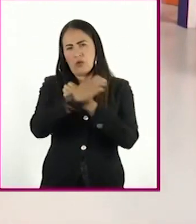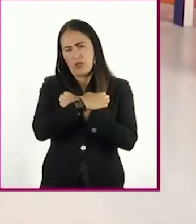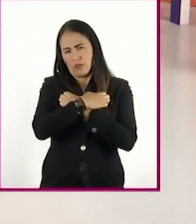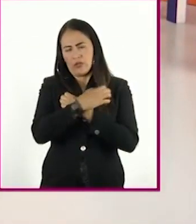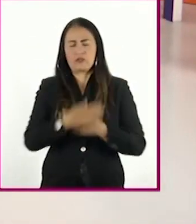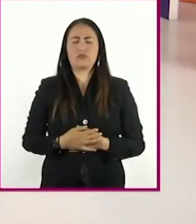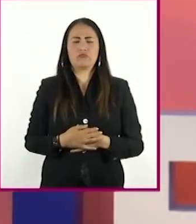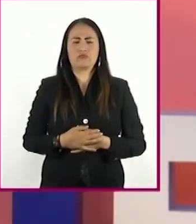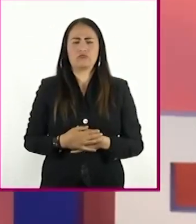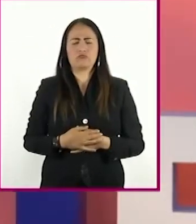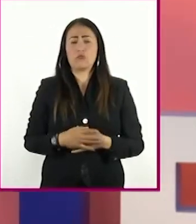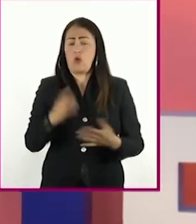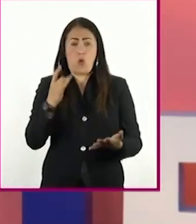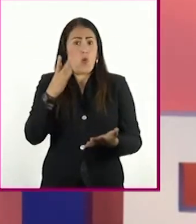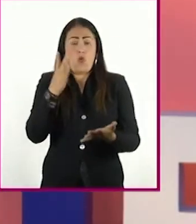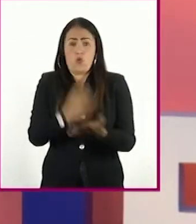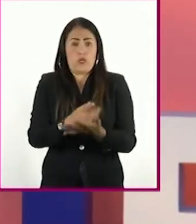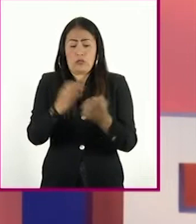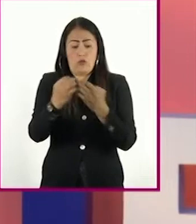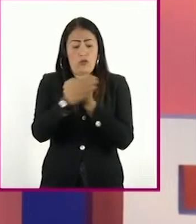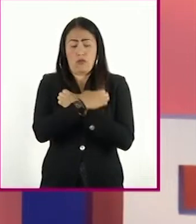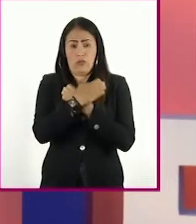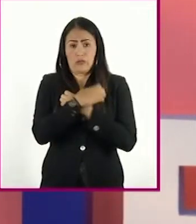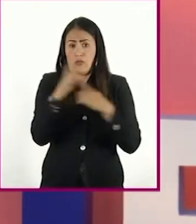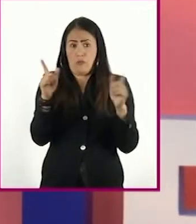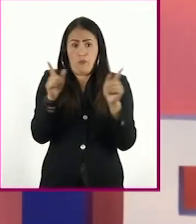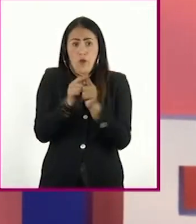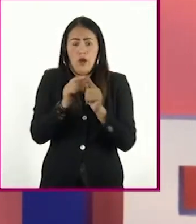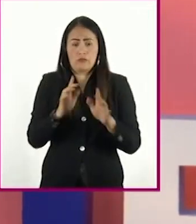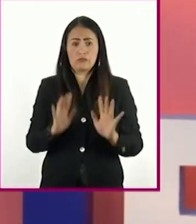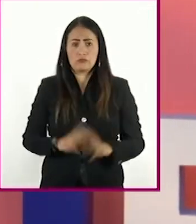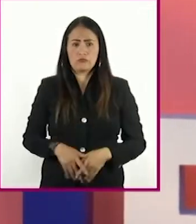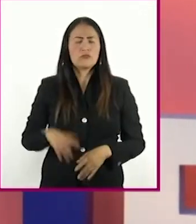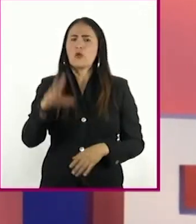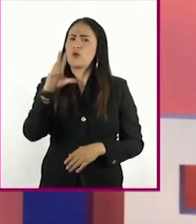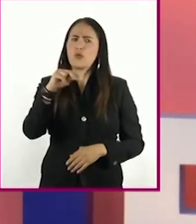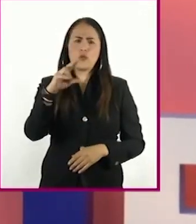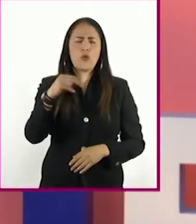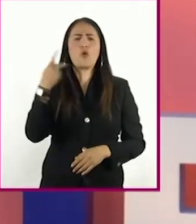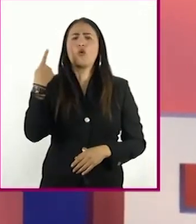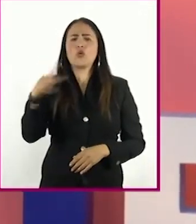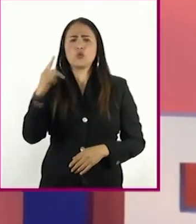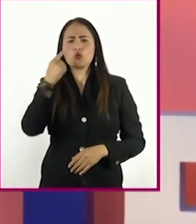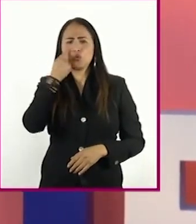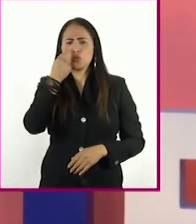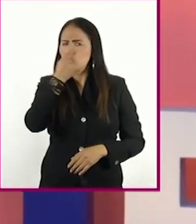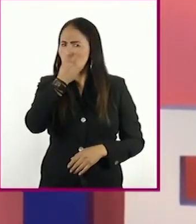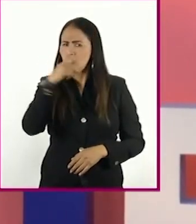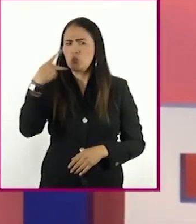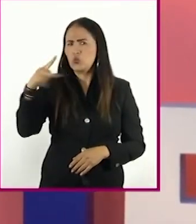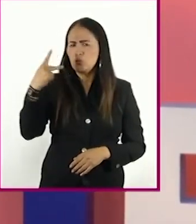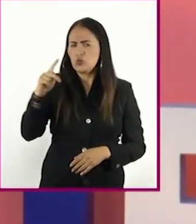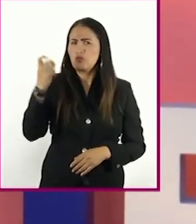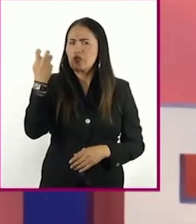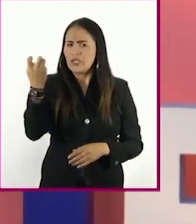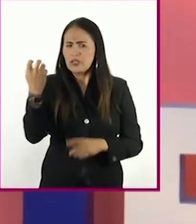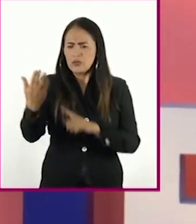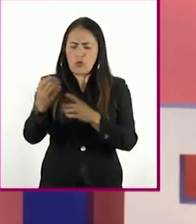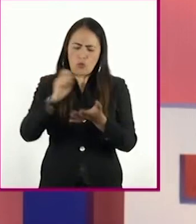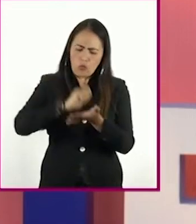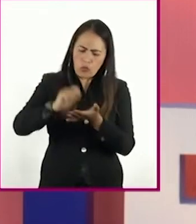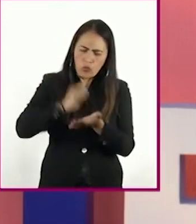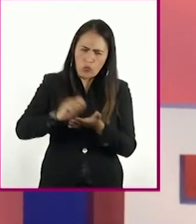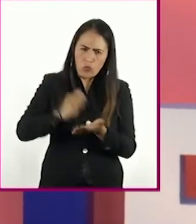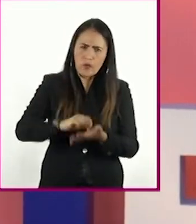está simplemente diciendo algo sobre la educación, sino que nos está ofreciendo un modo de pensar acerca de ella y, por